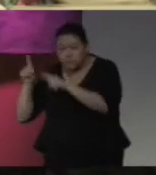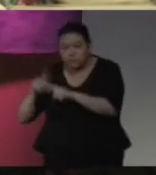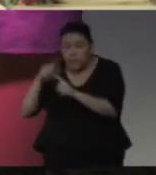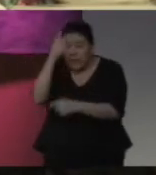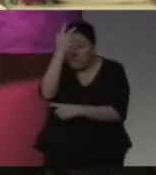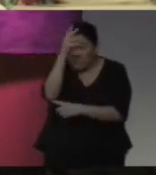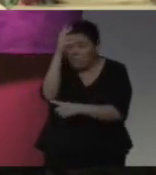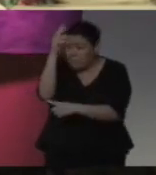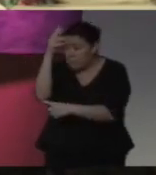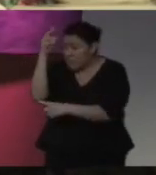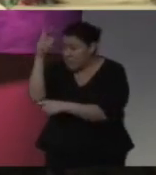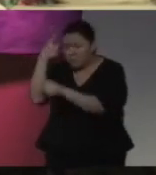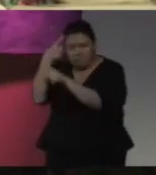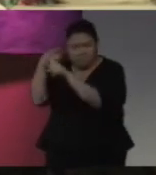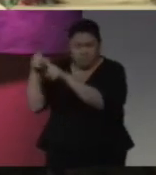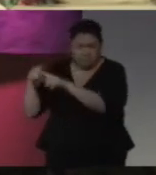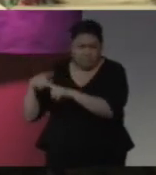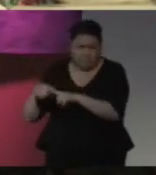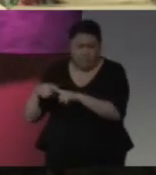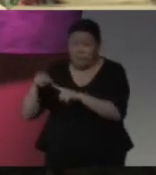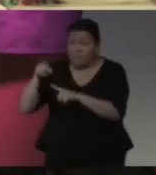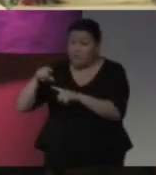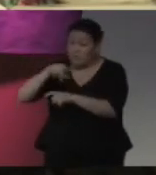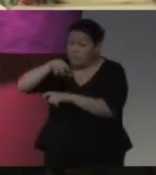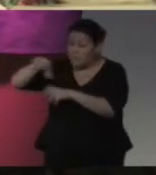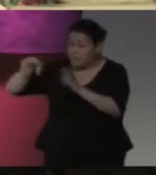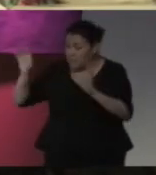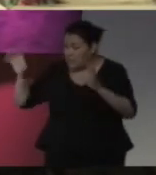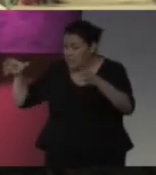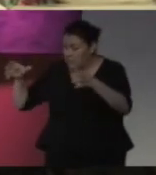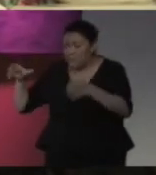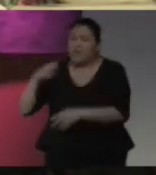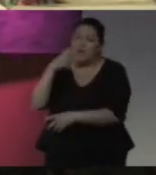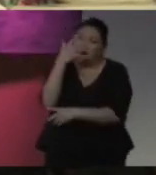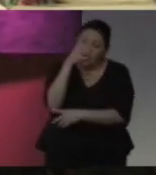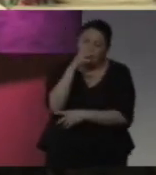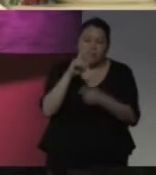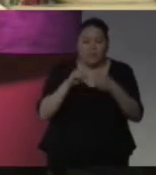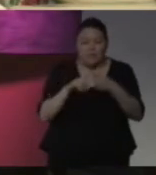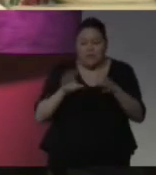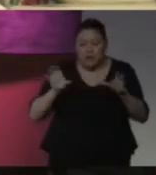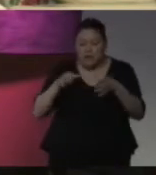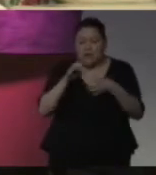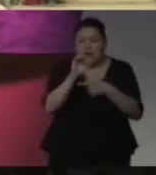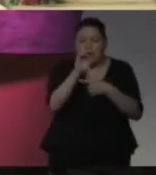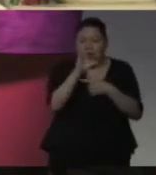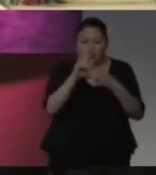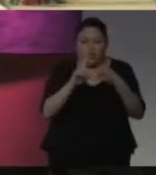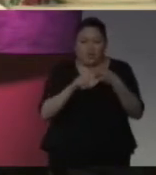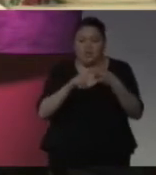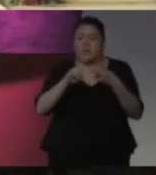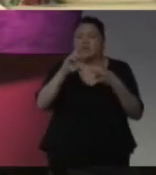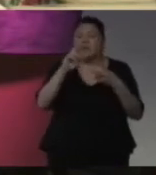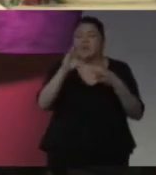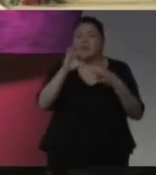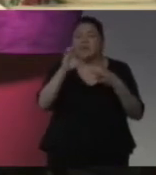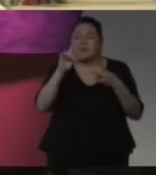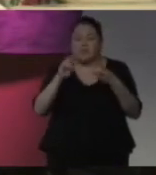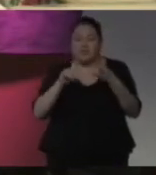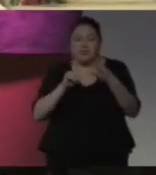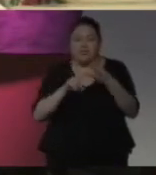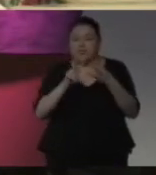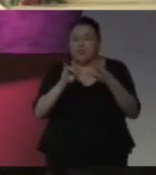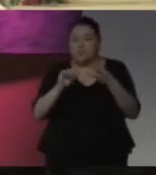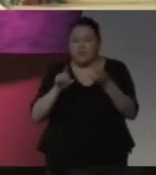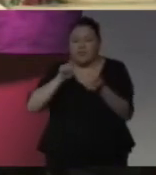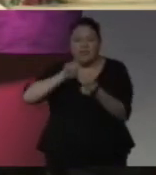iguales, sin embargo, todos son ocotes, pinos, caoba y variabilidades